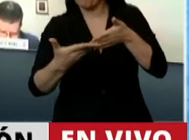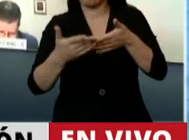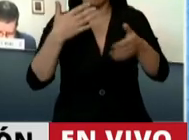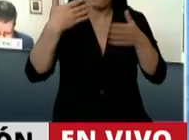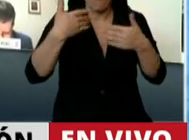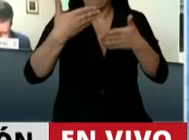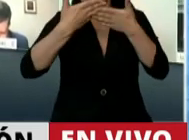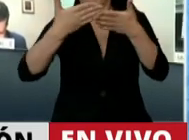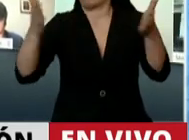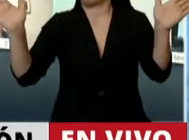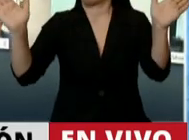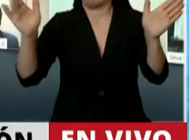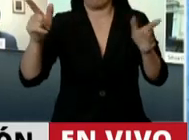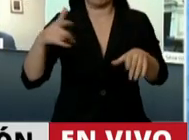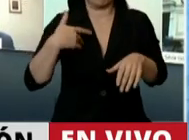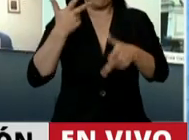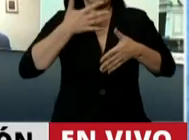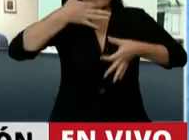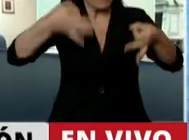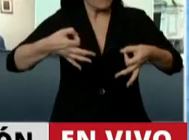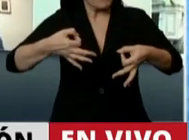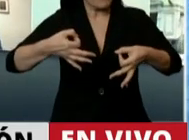amplio y sincero,